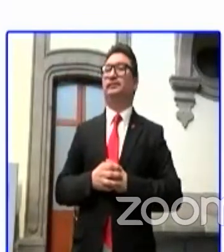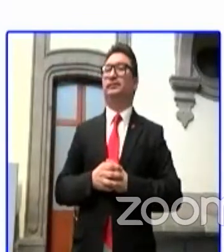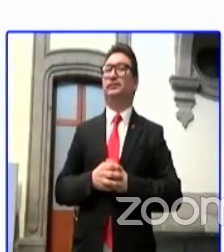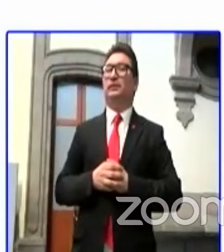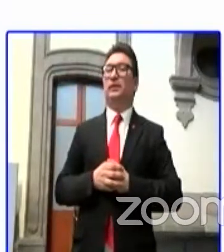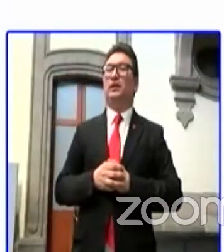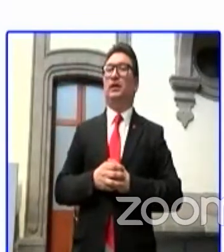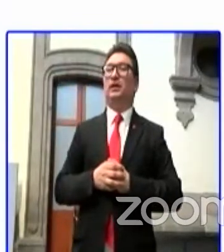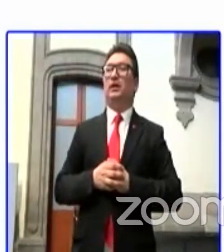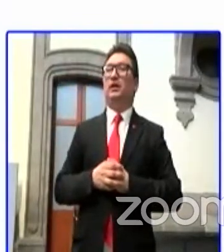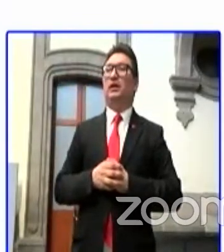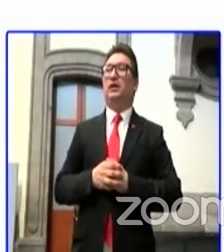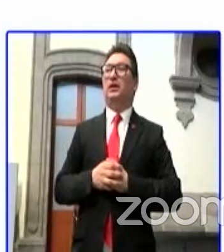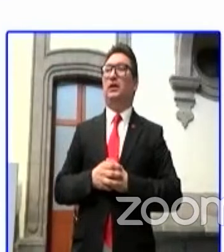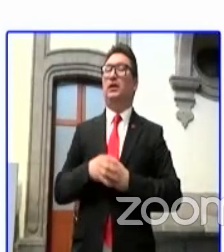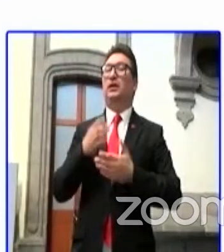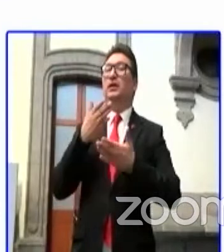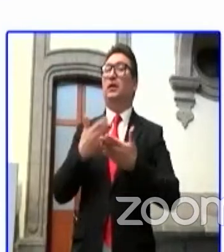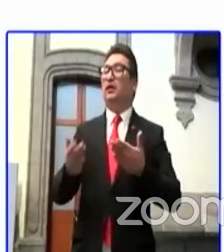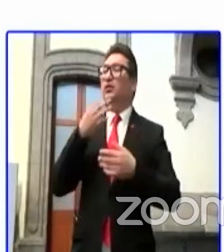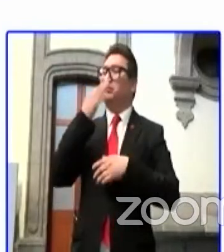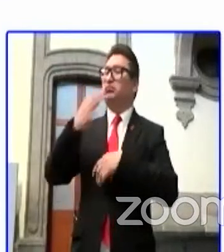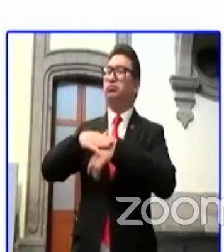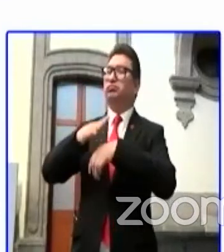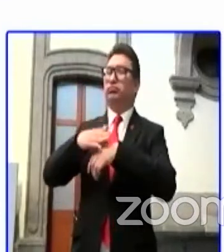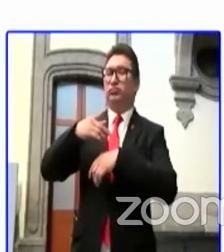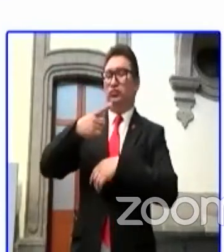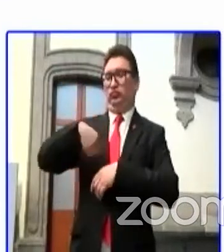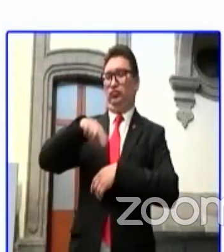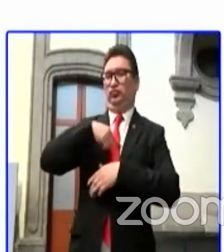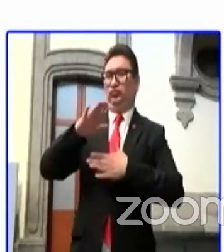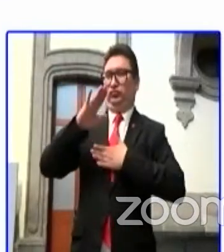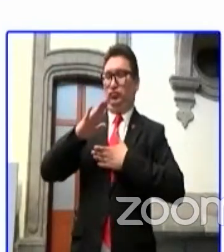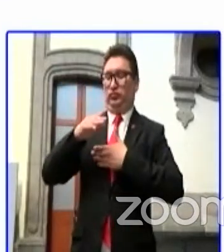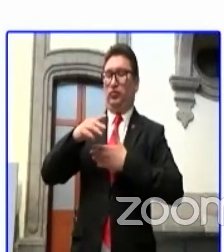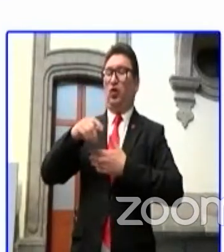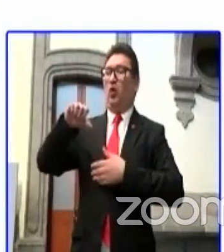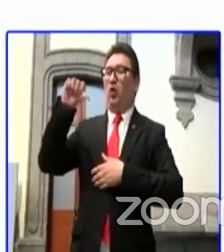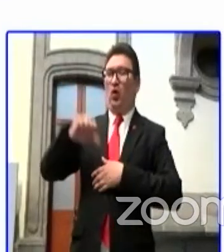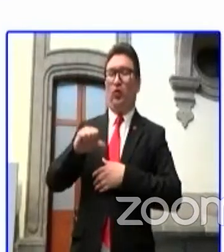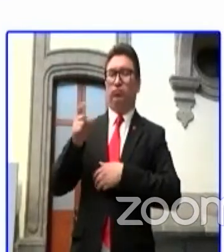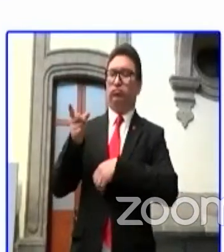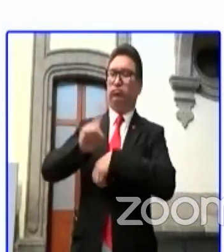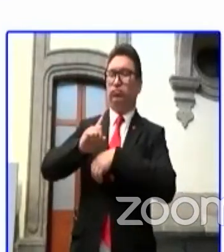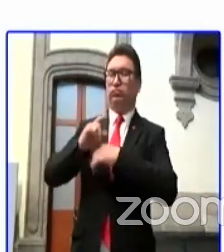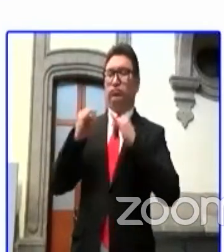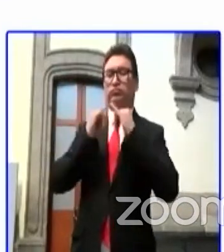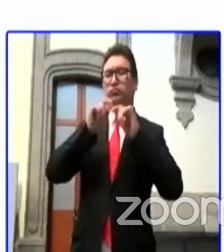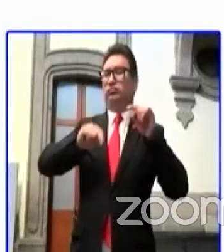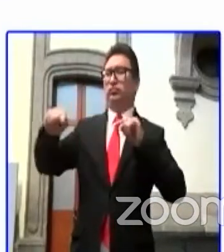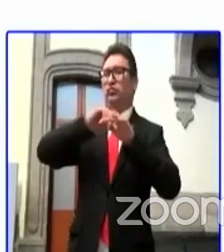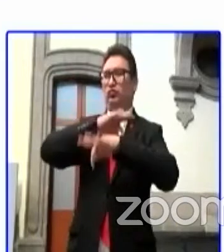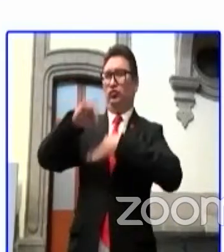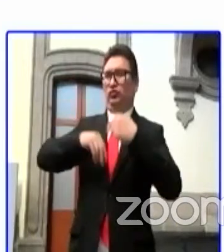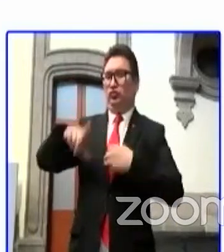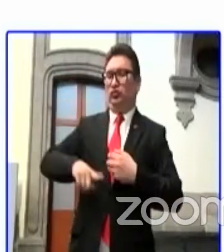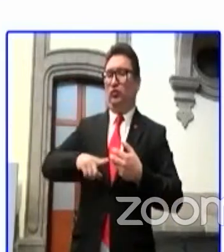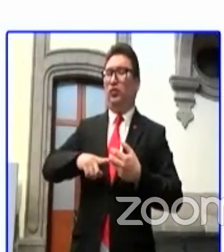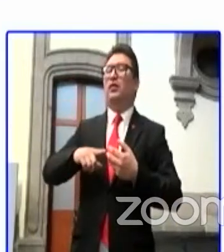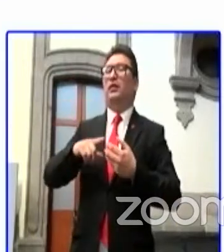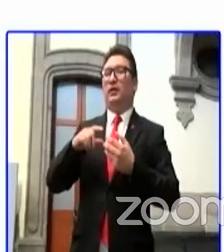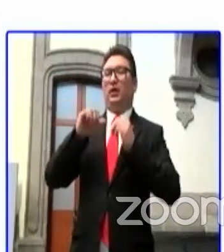Antes que nada, destacar el compromiso que hoy asumimos las instituciones públicas,